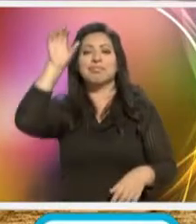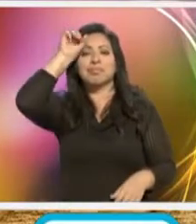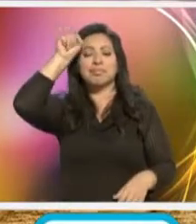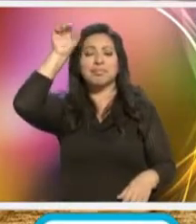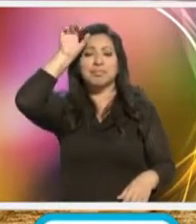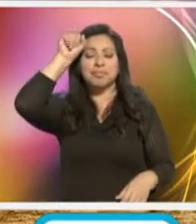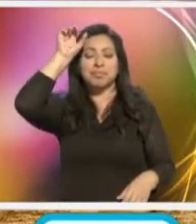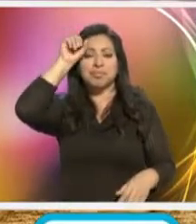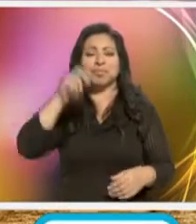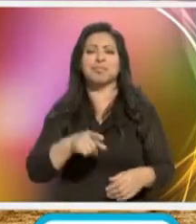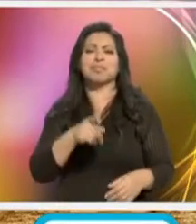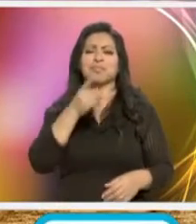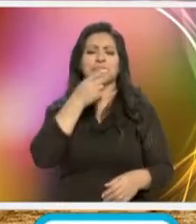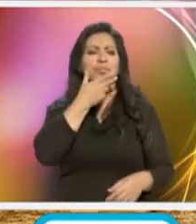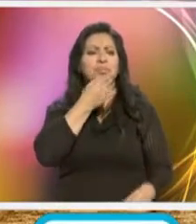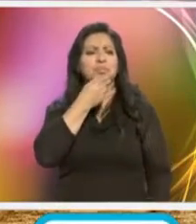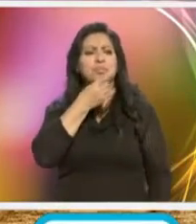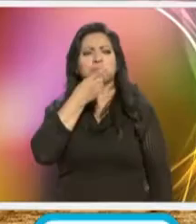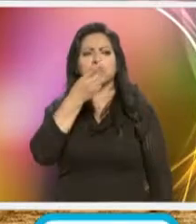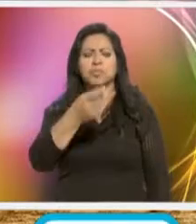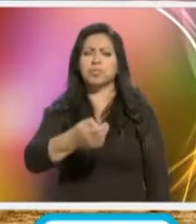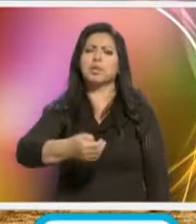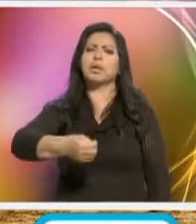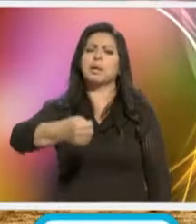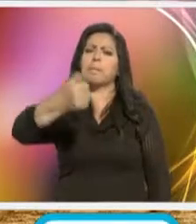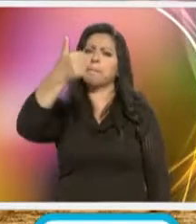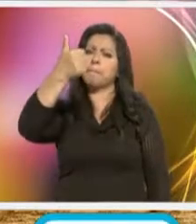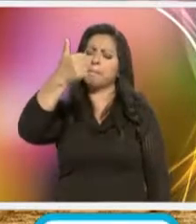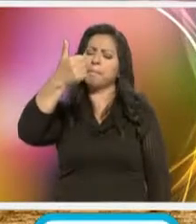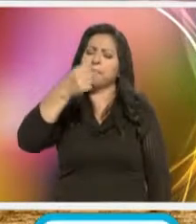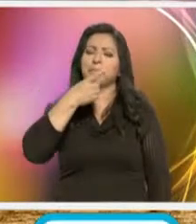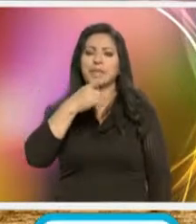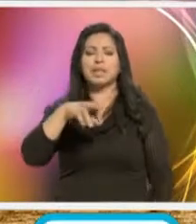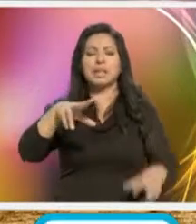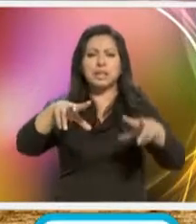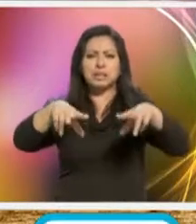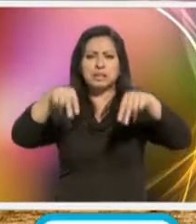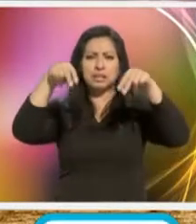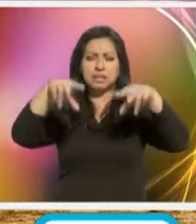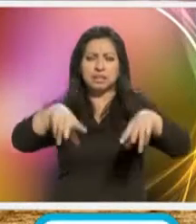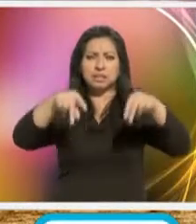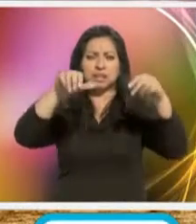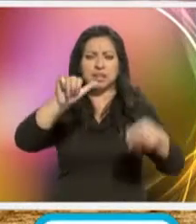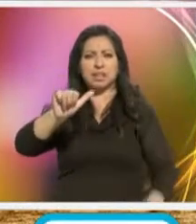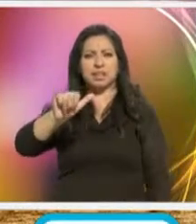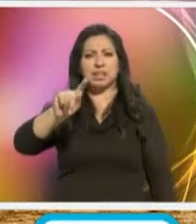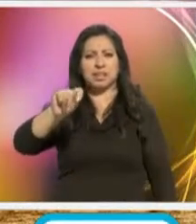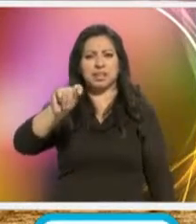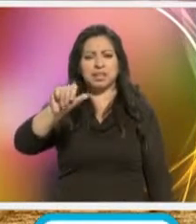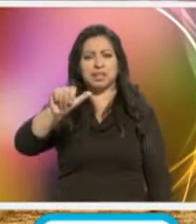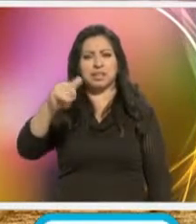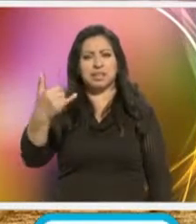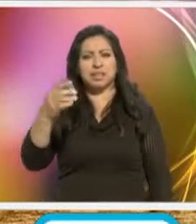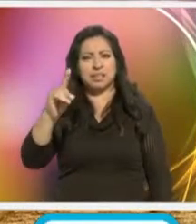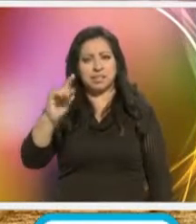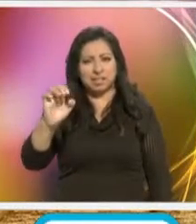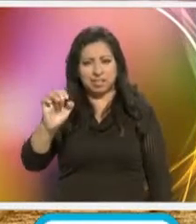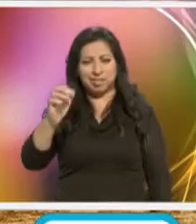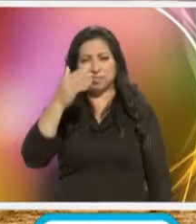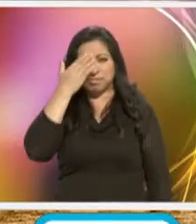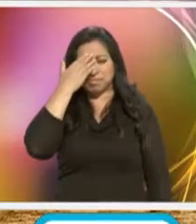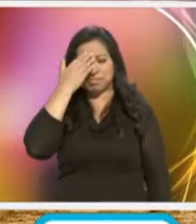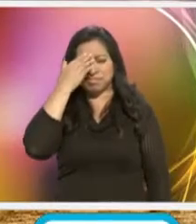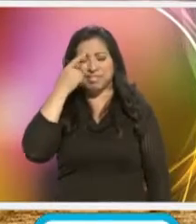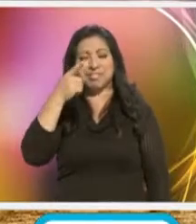que es la primera vez en la que va a estar participando el Circo Ataide. Algo va a tener que hacer ahí, algo especial, ¿no es así?